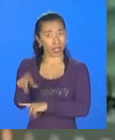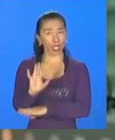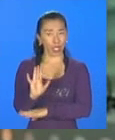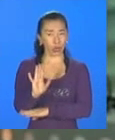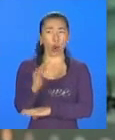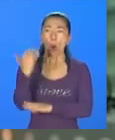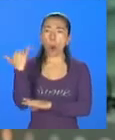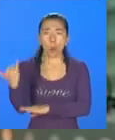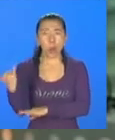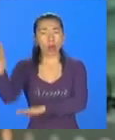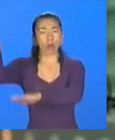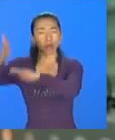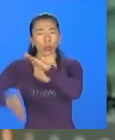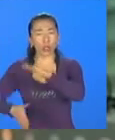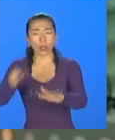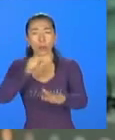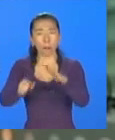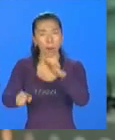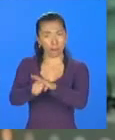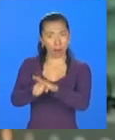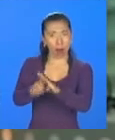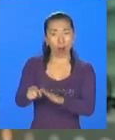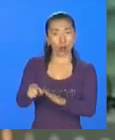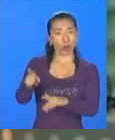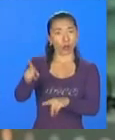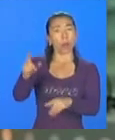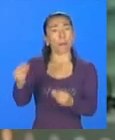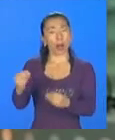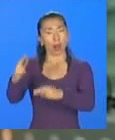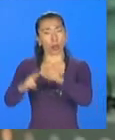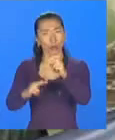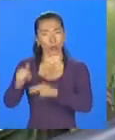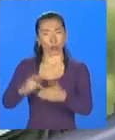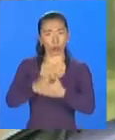los límites privados permitidos para la construcción del proyecto.